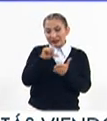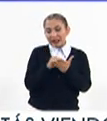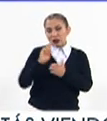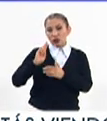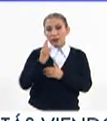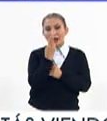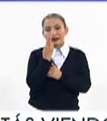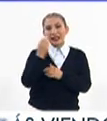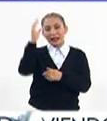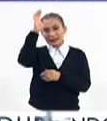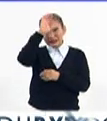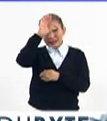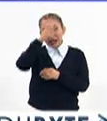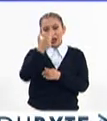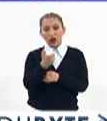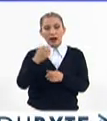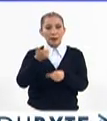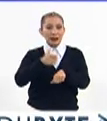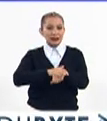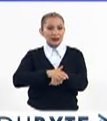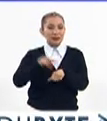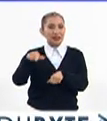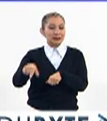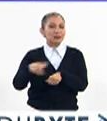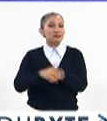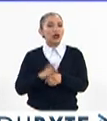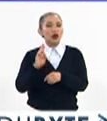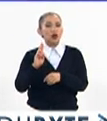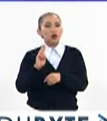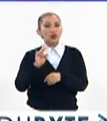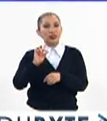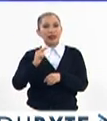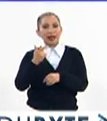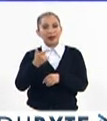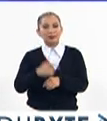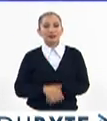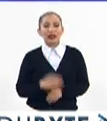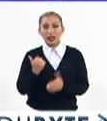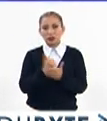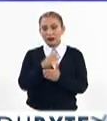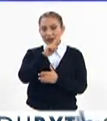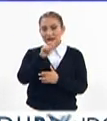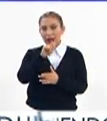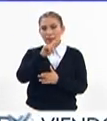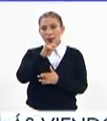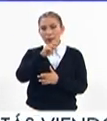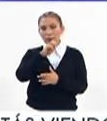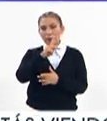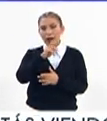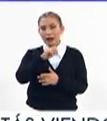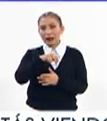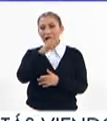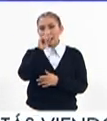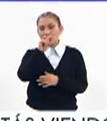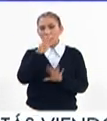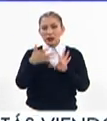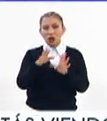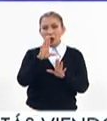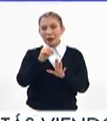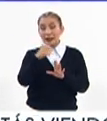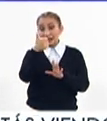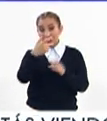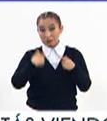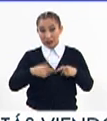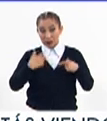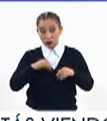Centro Universitario de Ciencias Económico-Administrativas de la Universidad de Guadalajara en la ciudad de Zapopan, Jalisco. Alrededor de